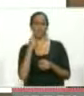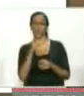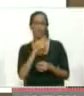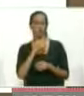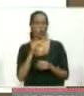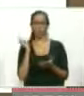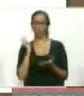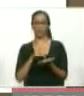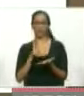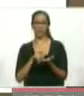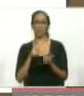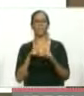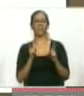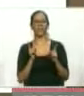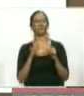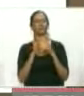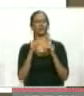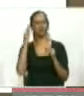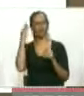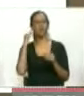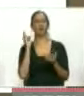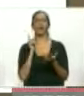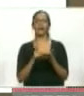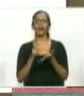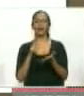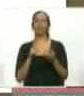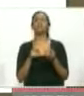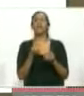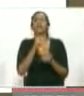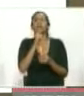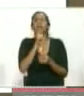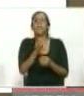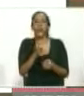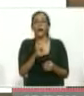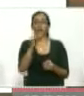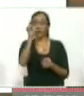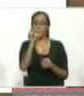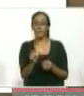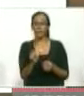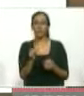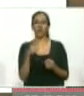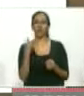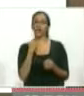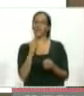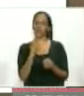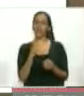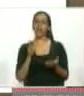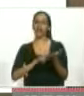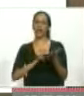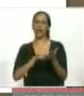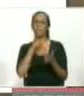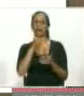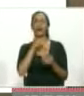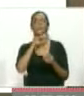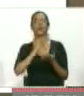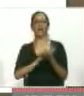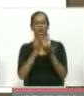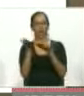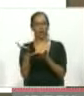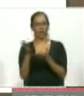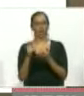presentar ar pero todos sabemos que lo van a hacer si algo malo le pasa julian assange sólo diré que el verdadero periodismo morirá con él